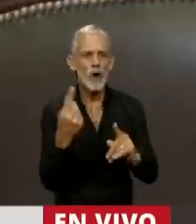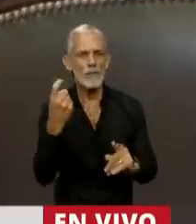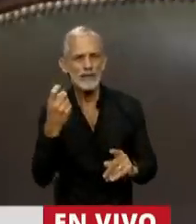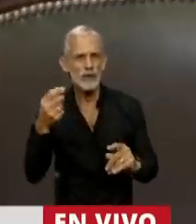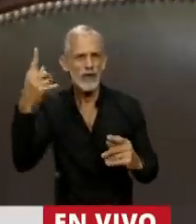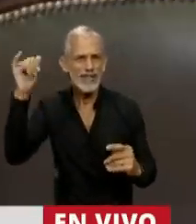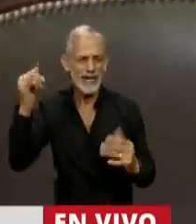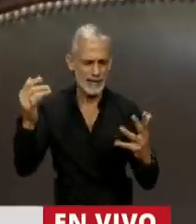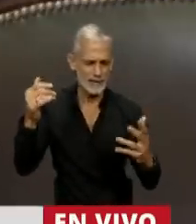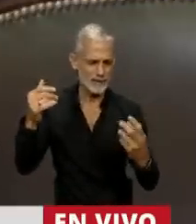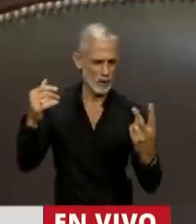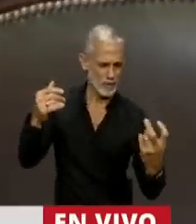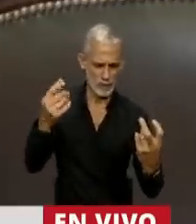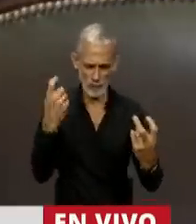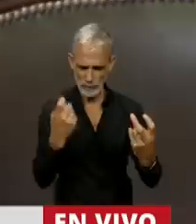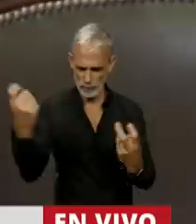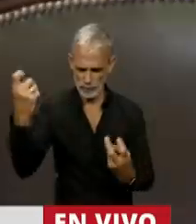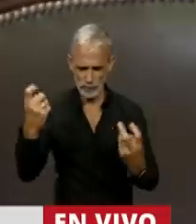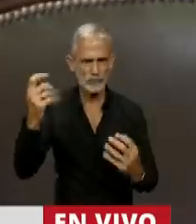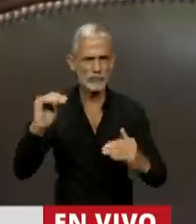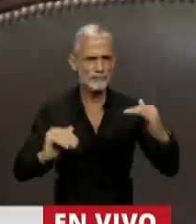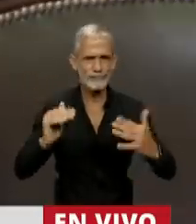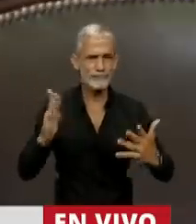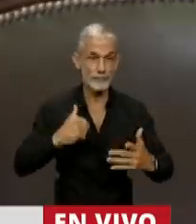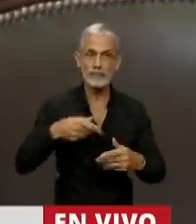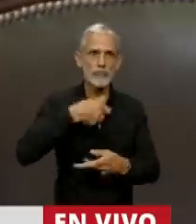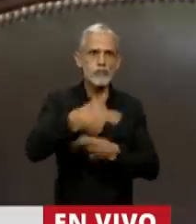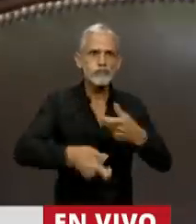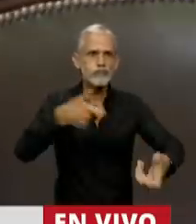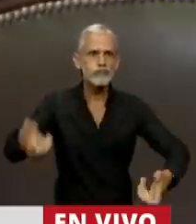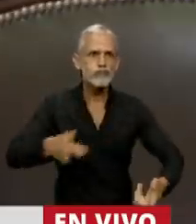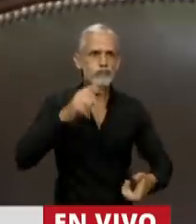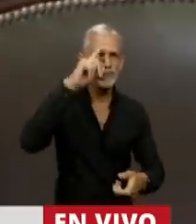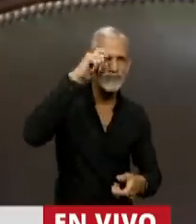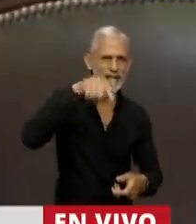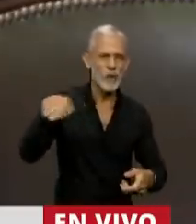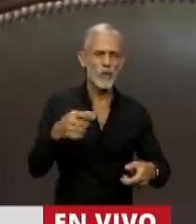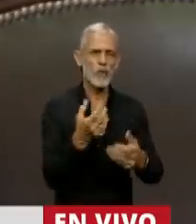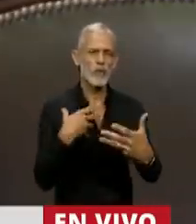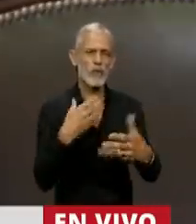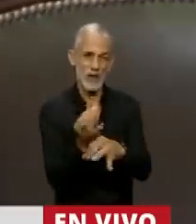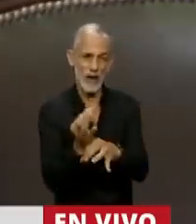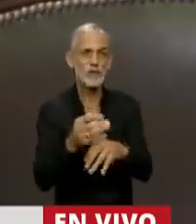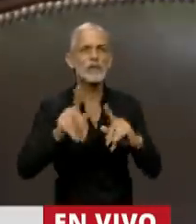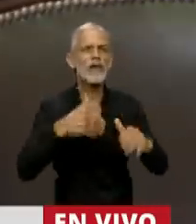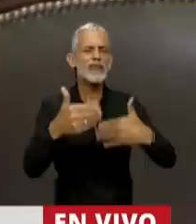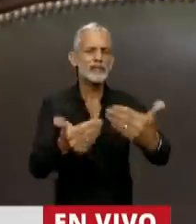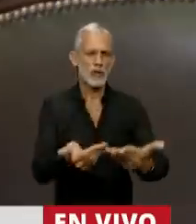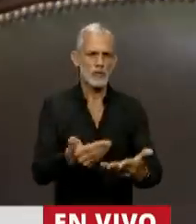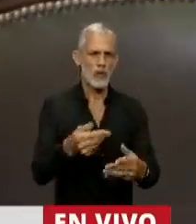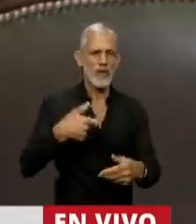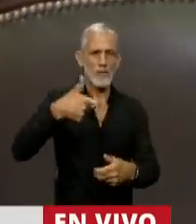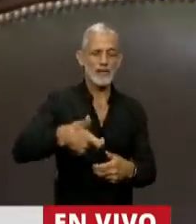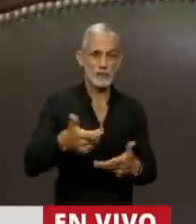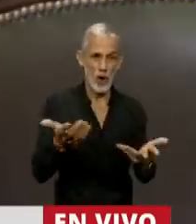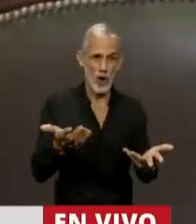pagar. Lo mismo la relación de inversión en salud, educación y en desarrollo social, 60 pesos por